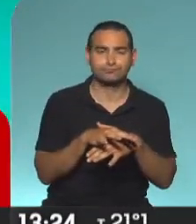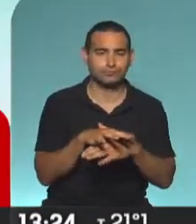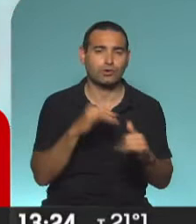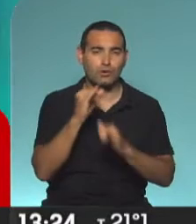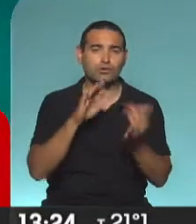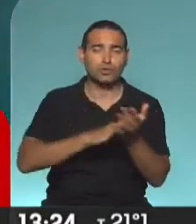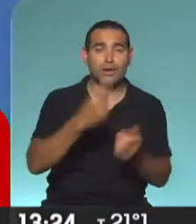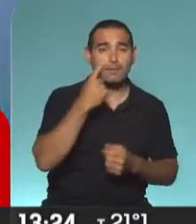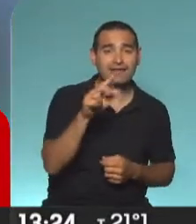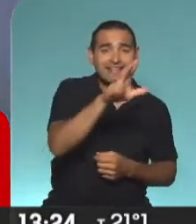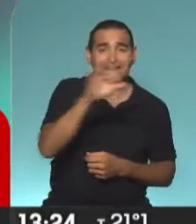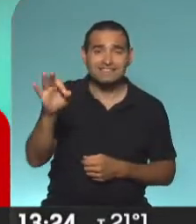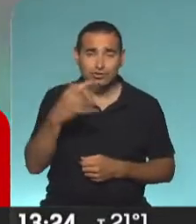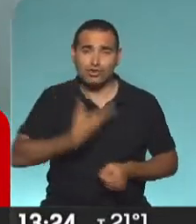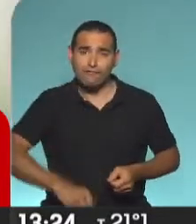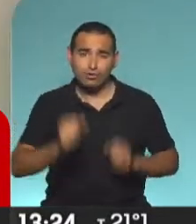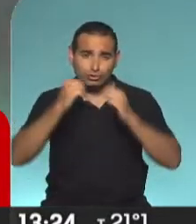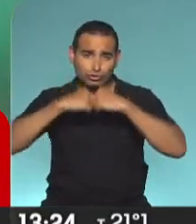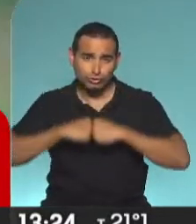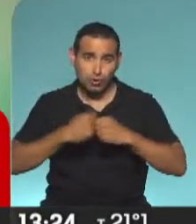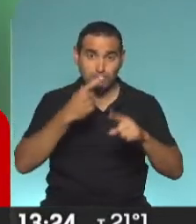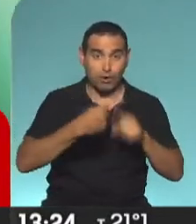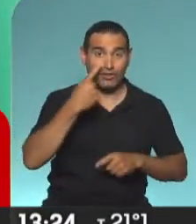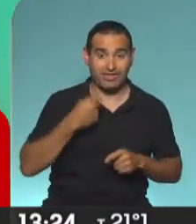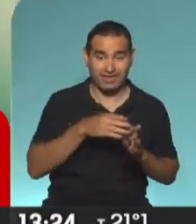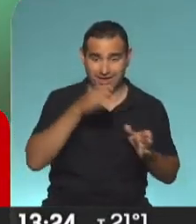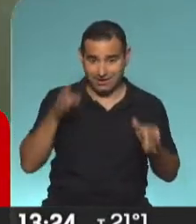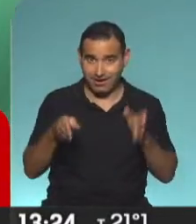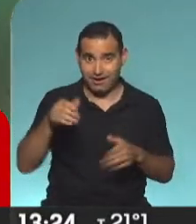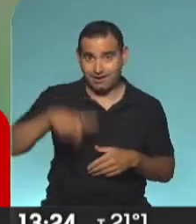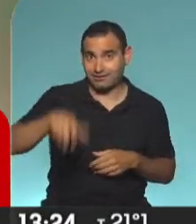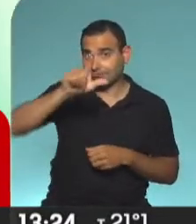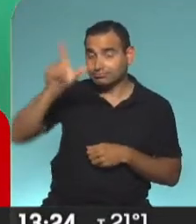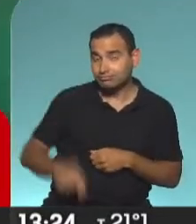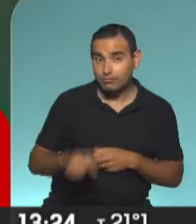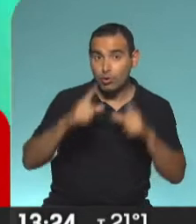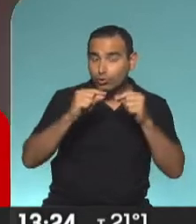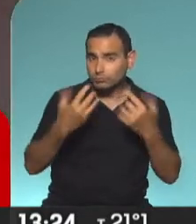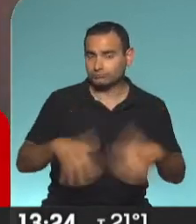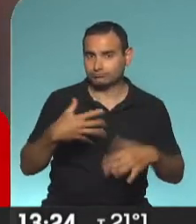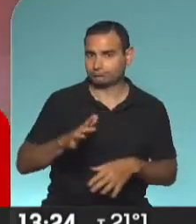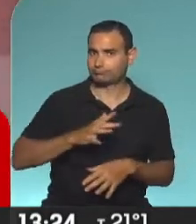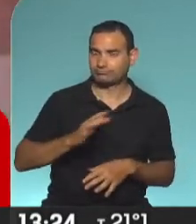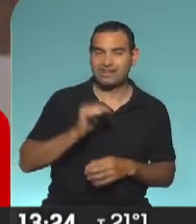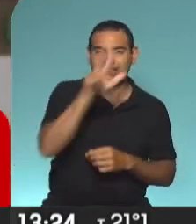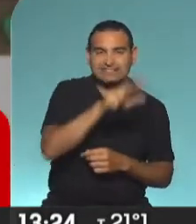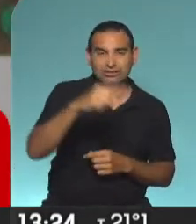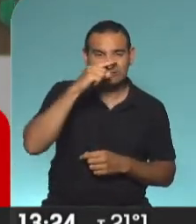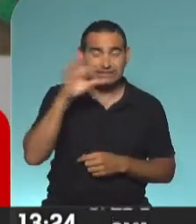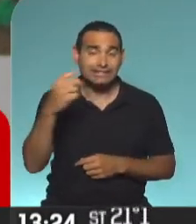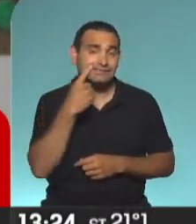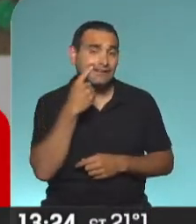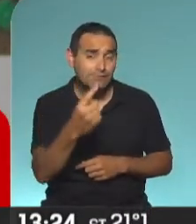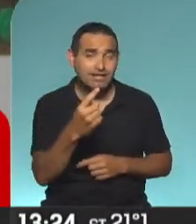de 1.300 abortos clandestinos por día en nuestro país, con cifras alarmantes en el total que van de 370.000